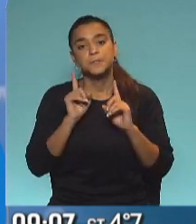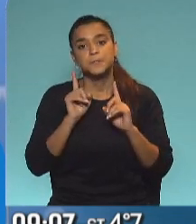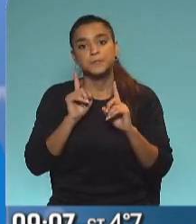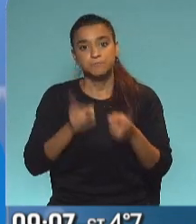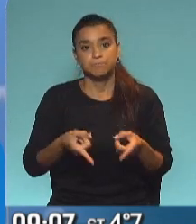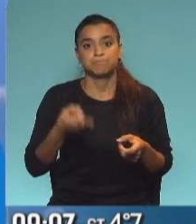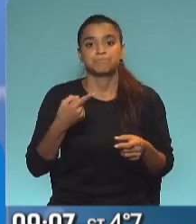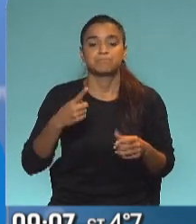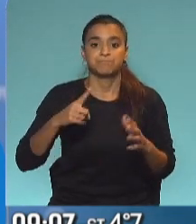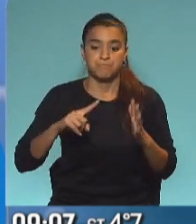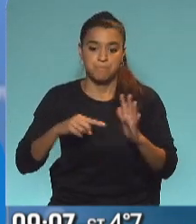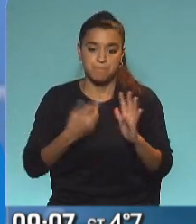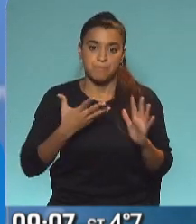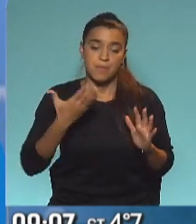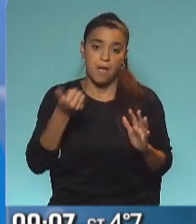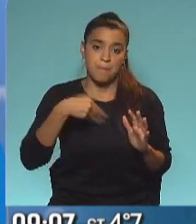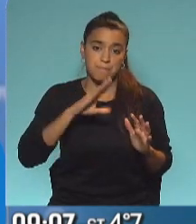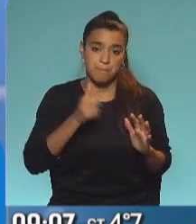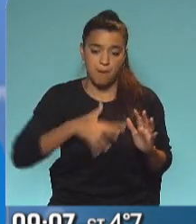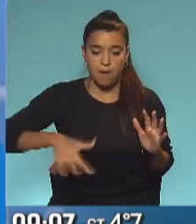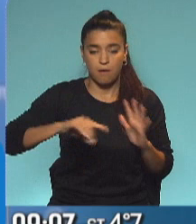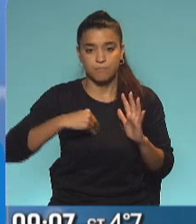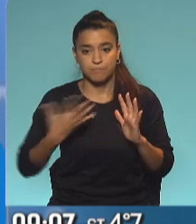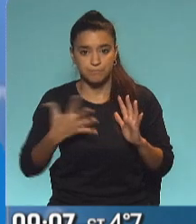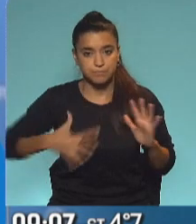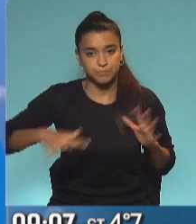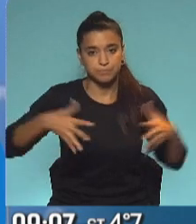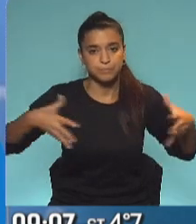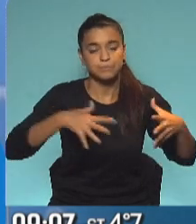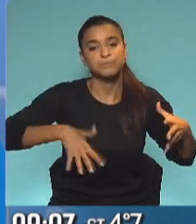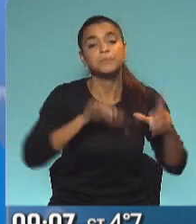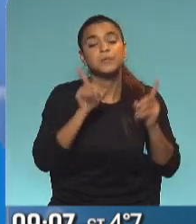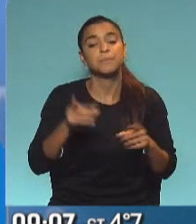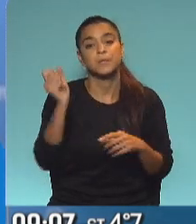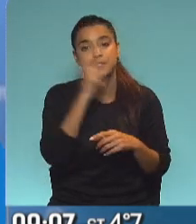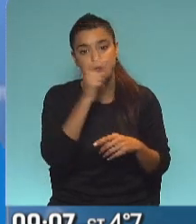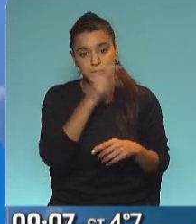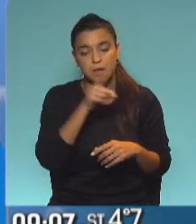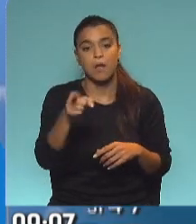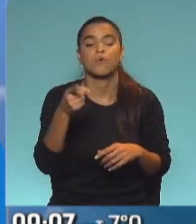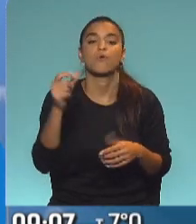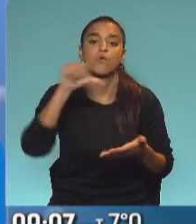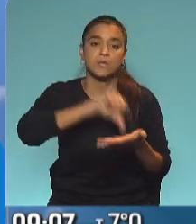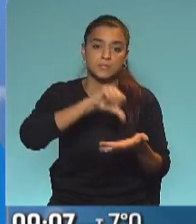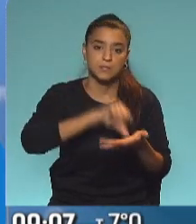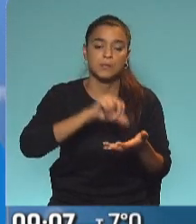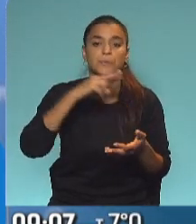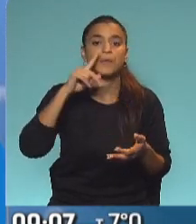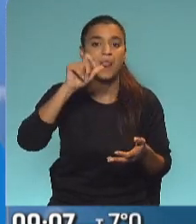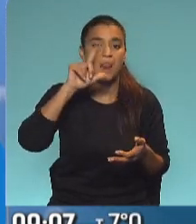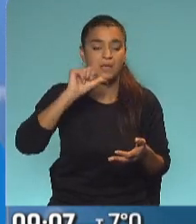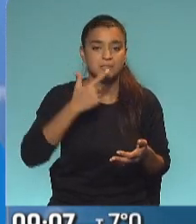de la provincia de Buenos Aires, el Gran Buenos Aires. La observamos también en el Chaco, en las ciudades de Resistencia, Puerto